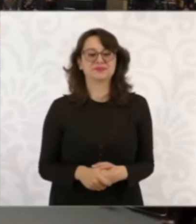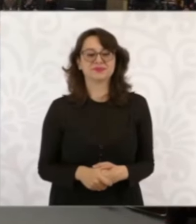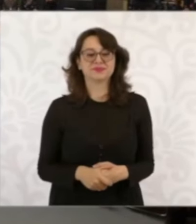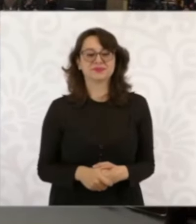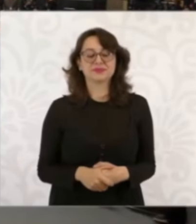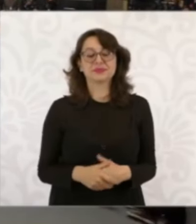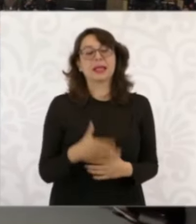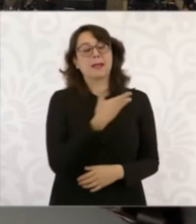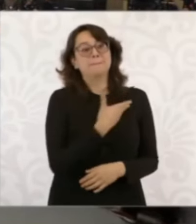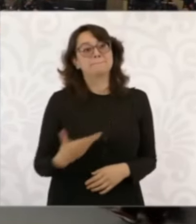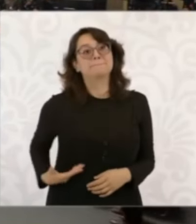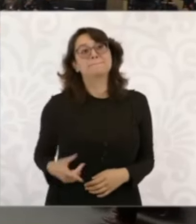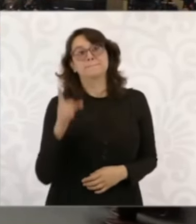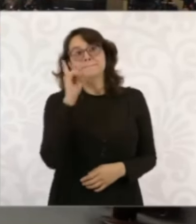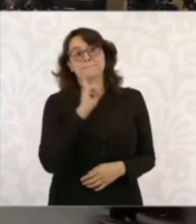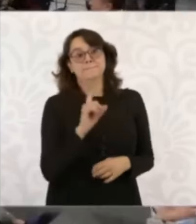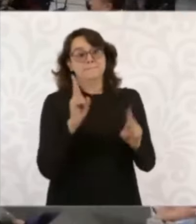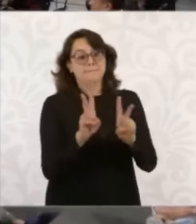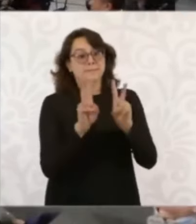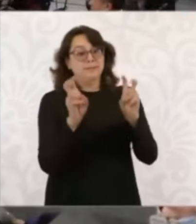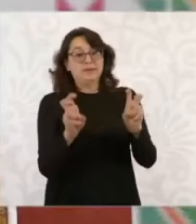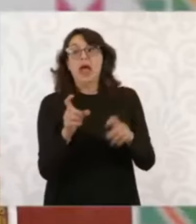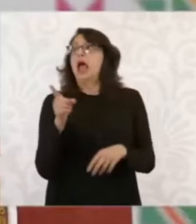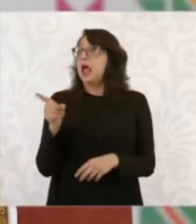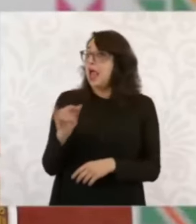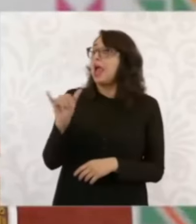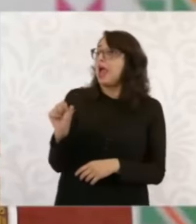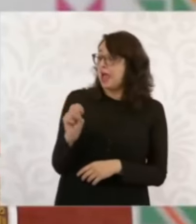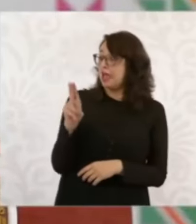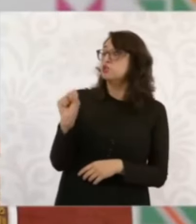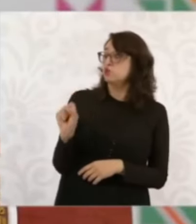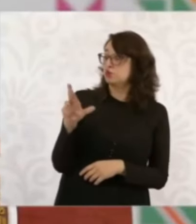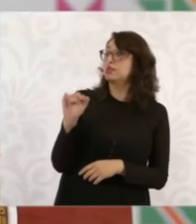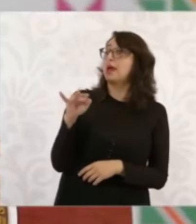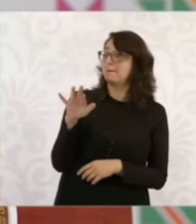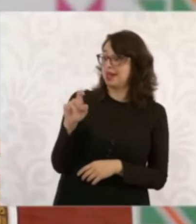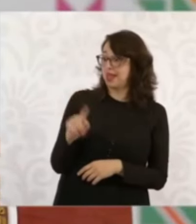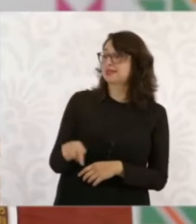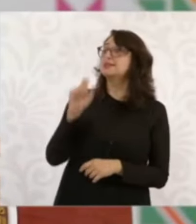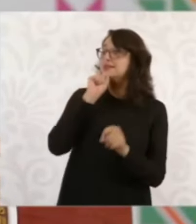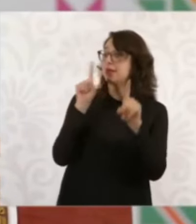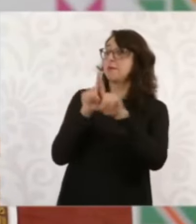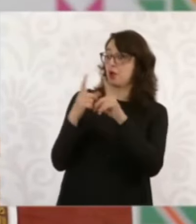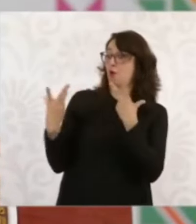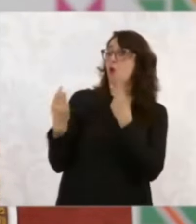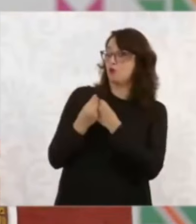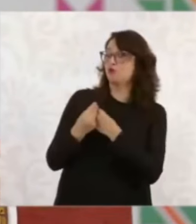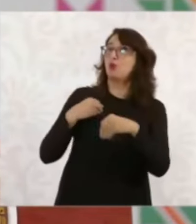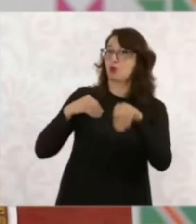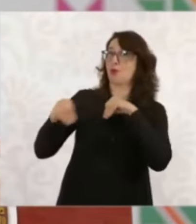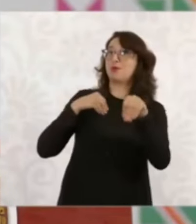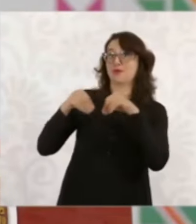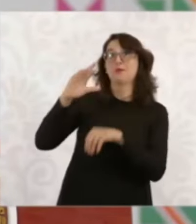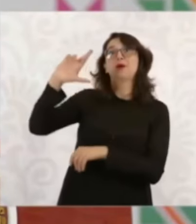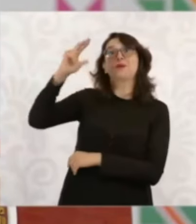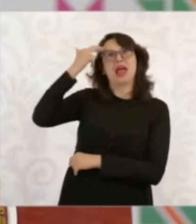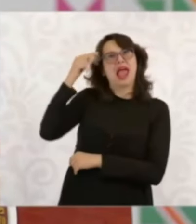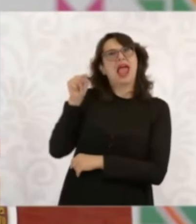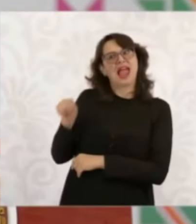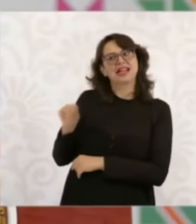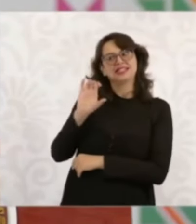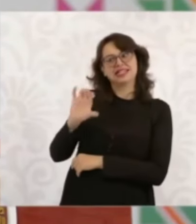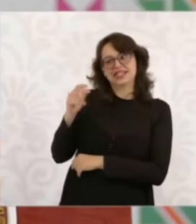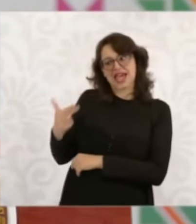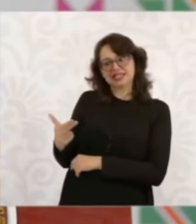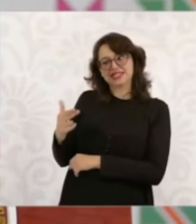hablando precisamente de mujeres… A Jesús Ramírez también lo conocí ahí, en ese movimiento. Él estaba en el CCH Naucalpan